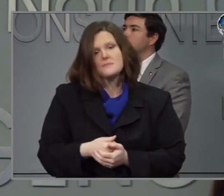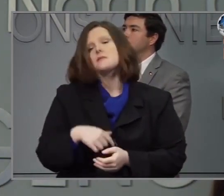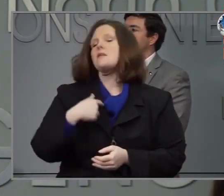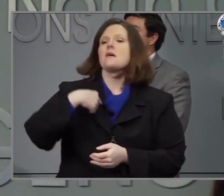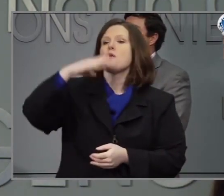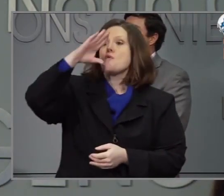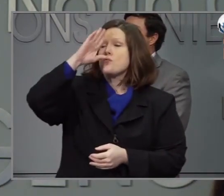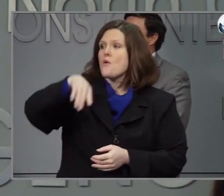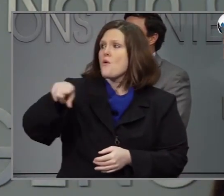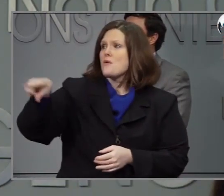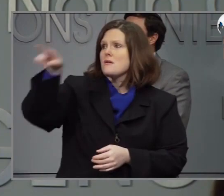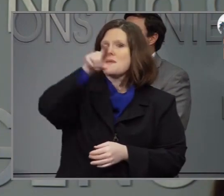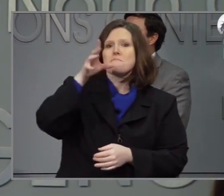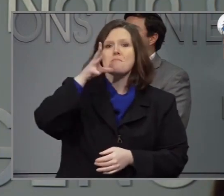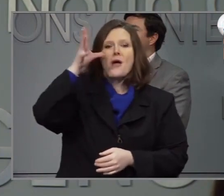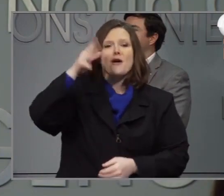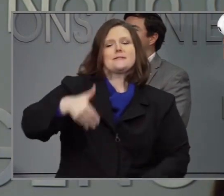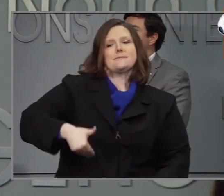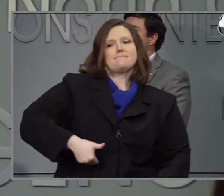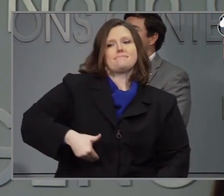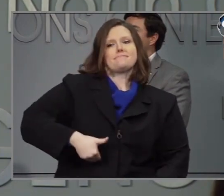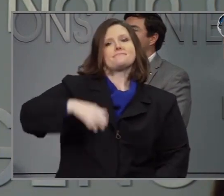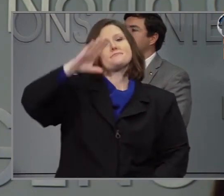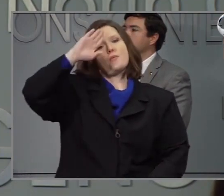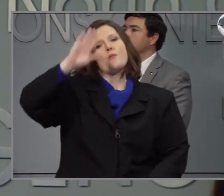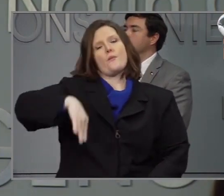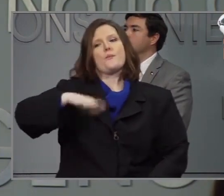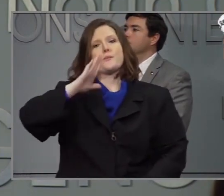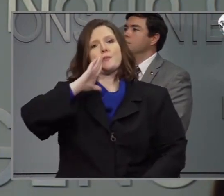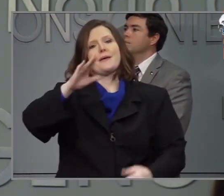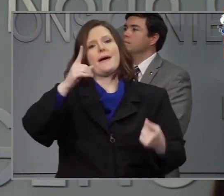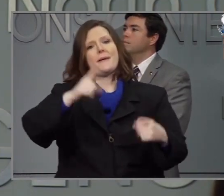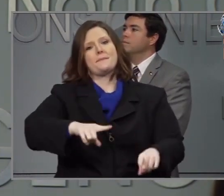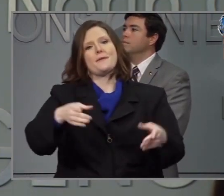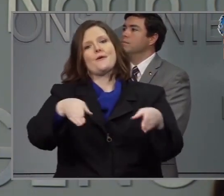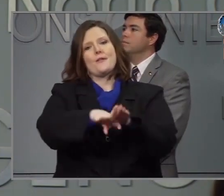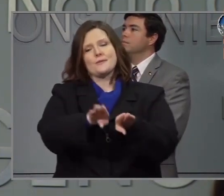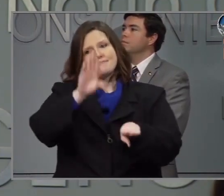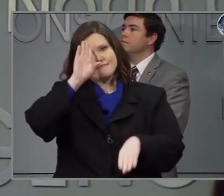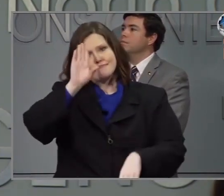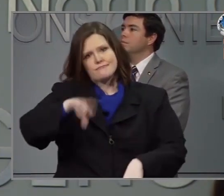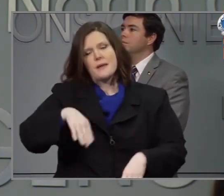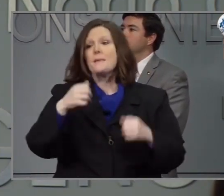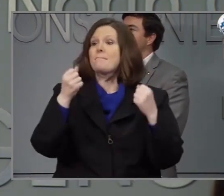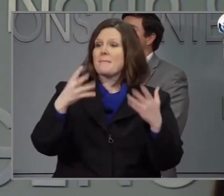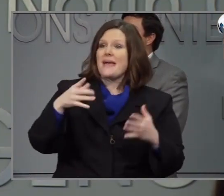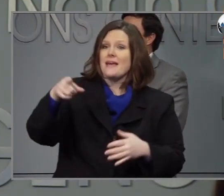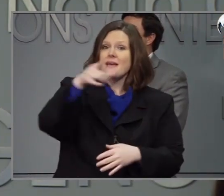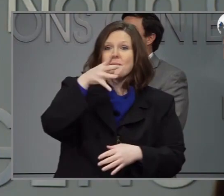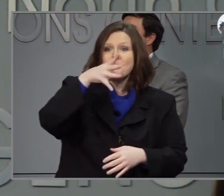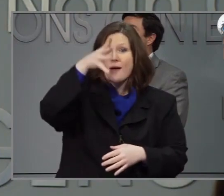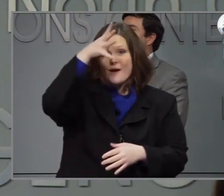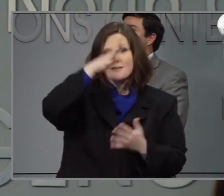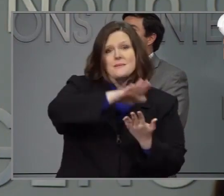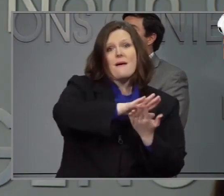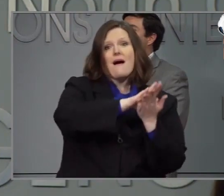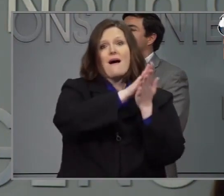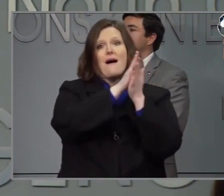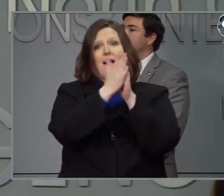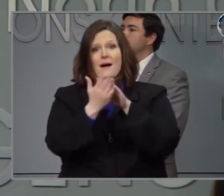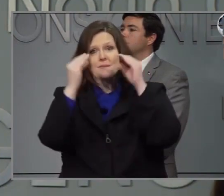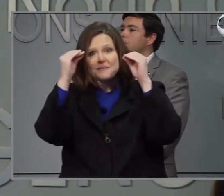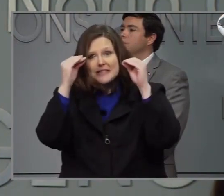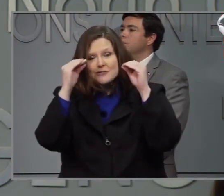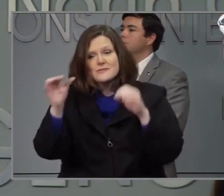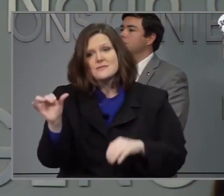mayo 15 yo sé que muchos padres están esperando algo así de las muchos de ustedes se ha convertido maestros en